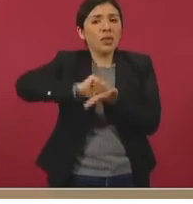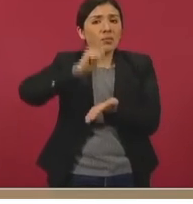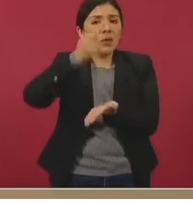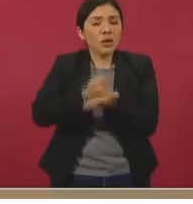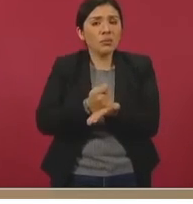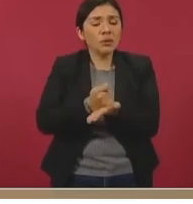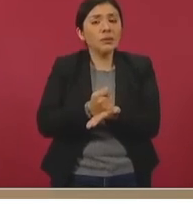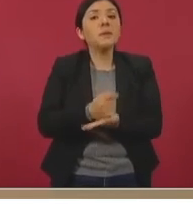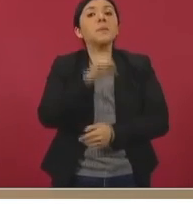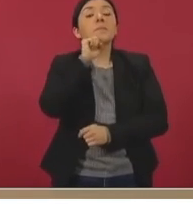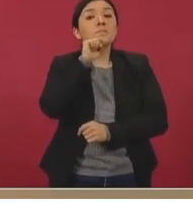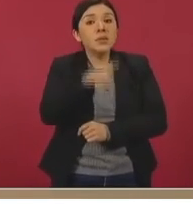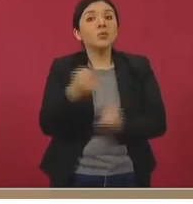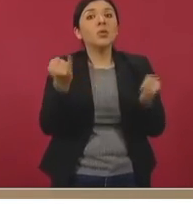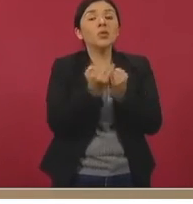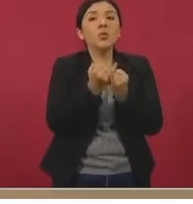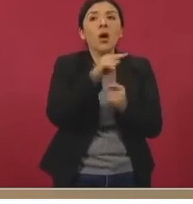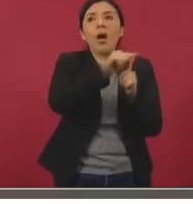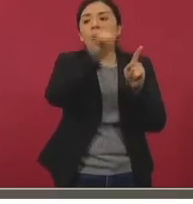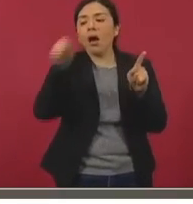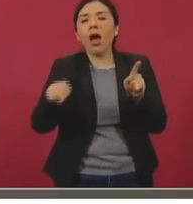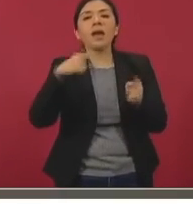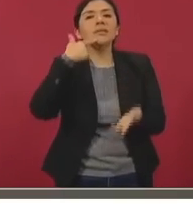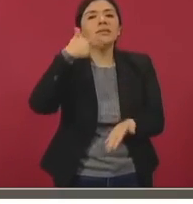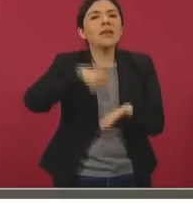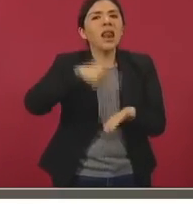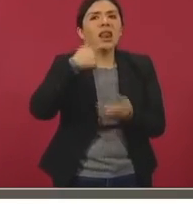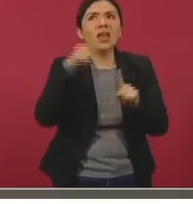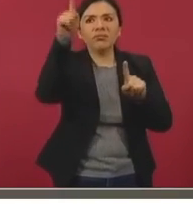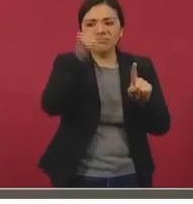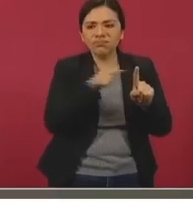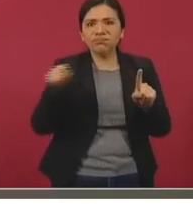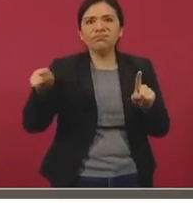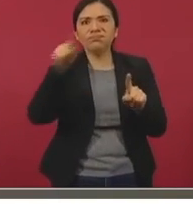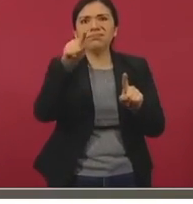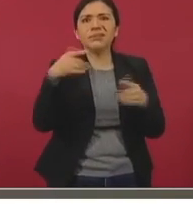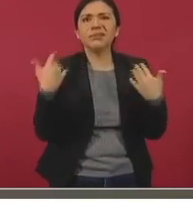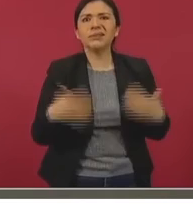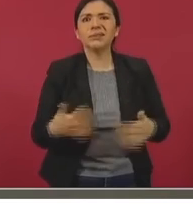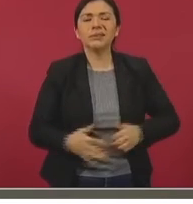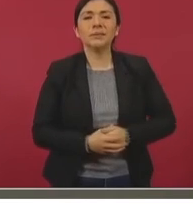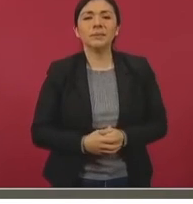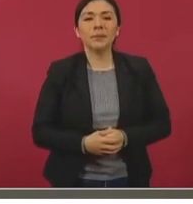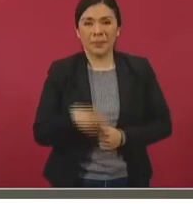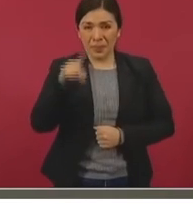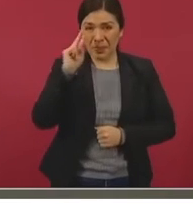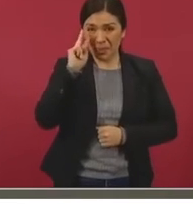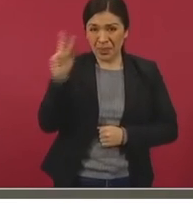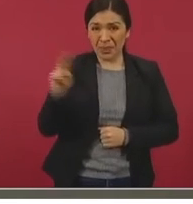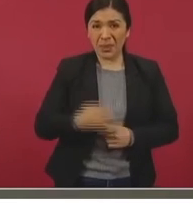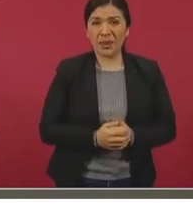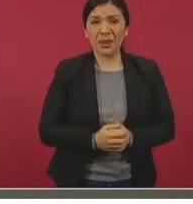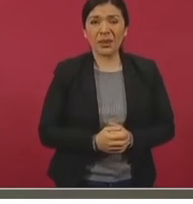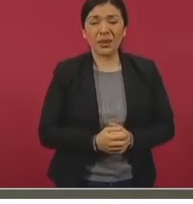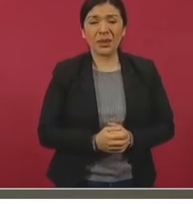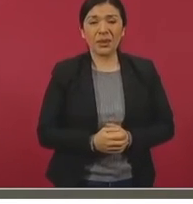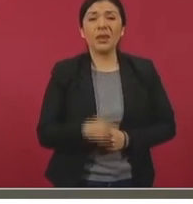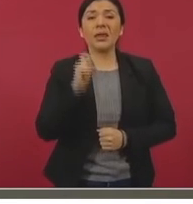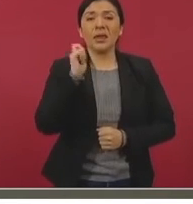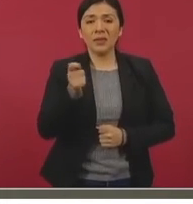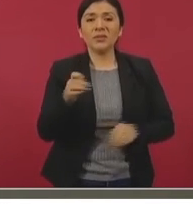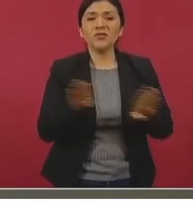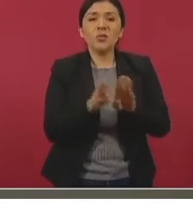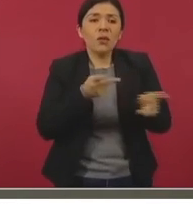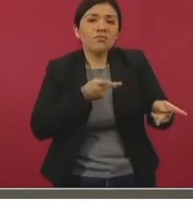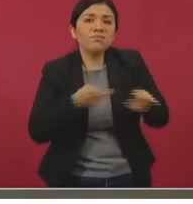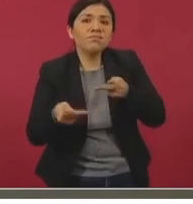que también rebota en Celaya, Guanajuato. Siguiente. Como ustedes pueden apreciar, se trata de toda una